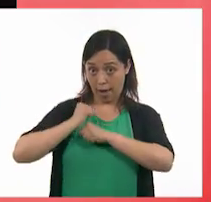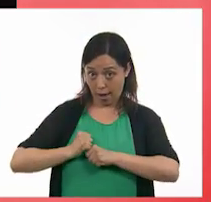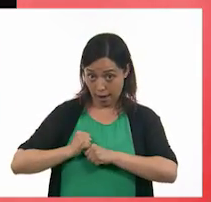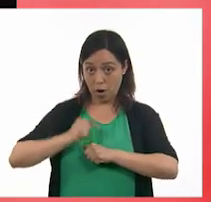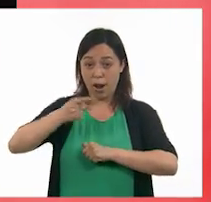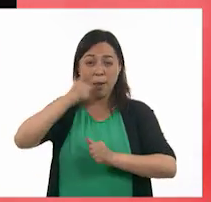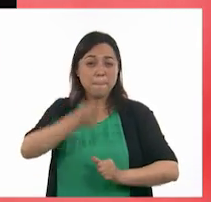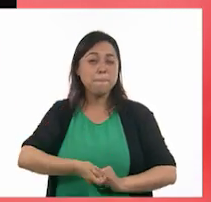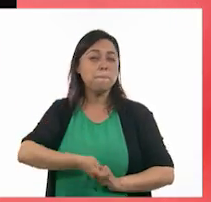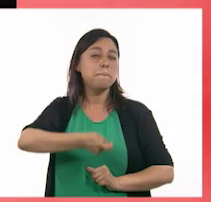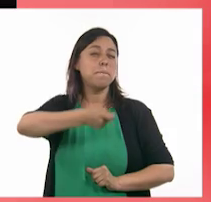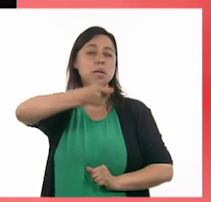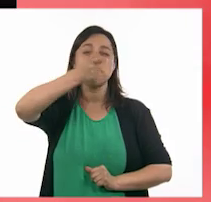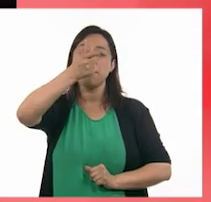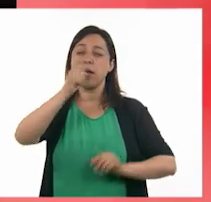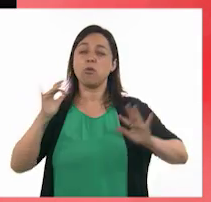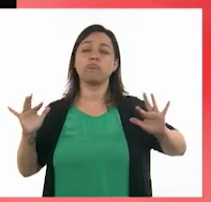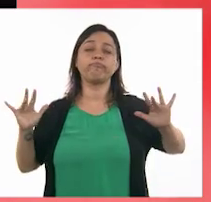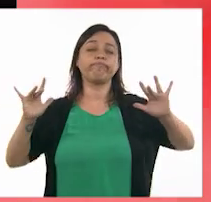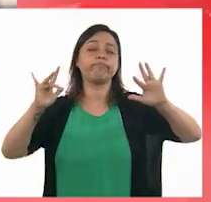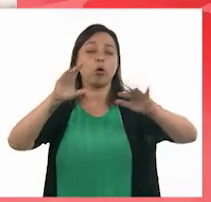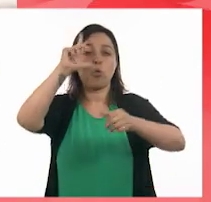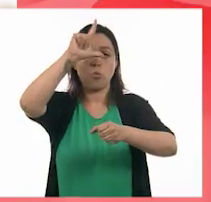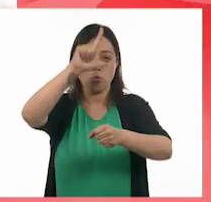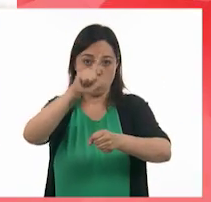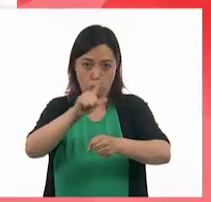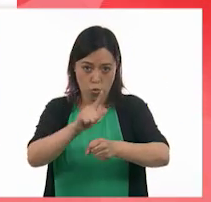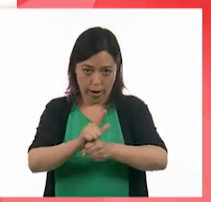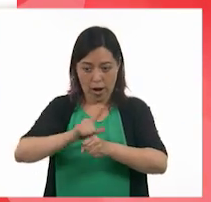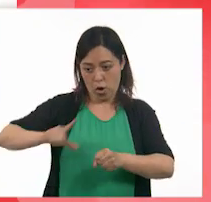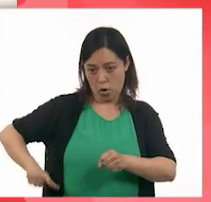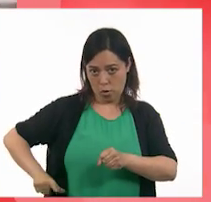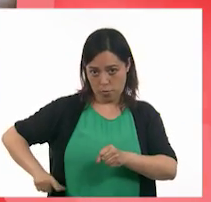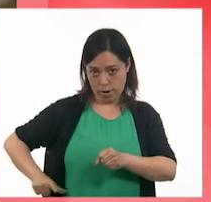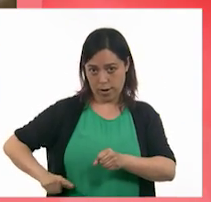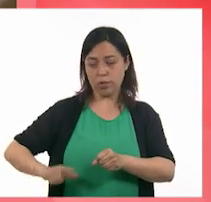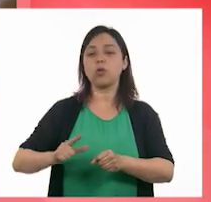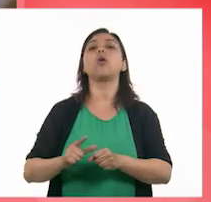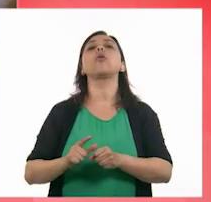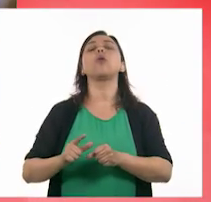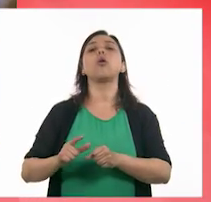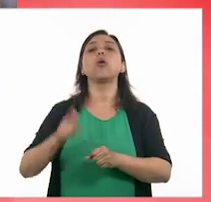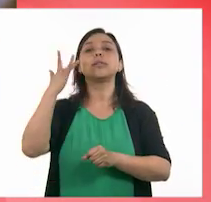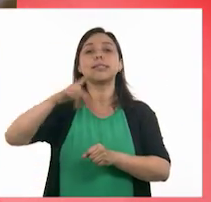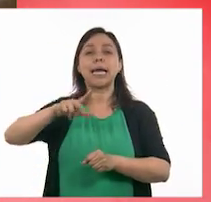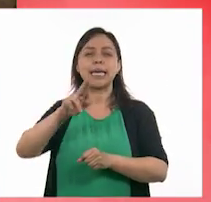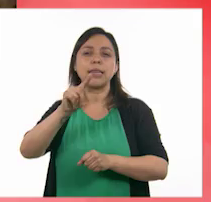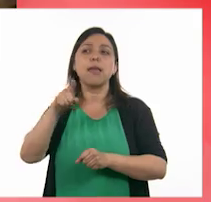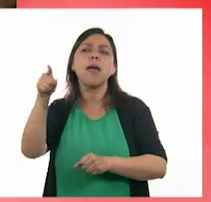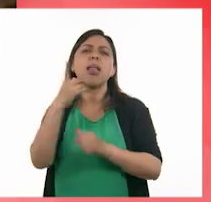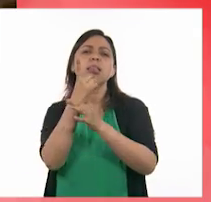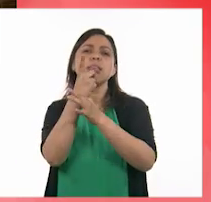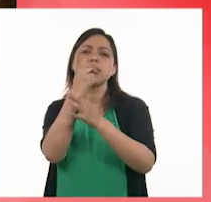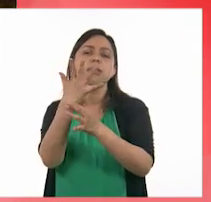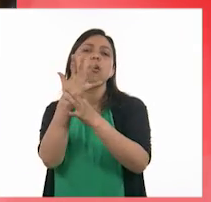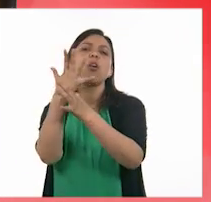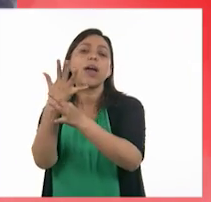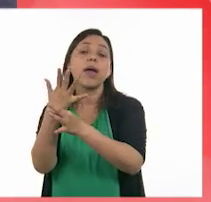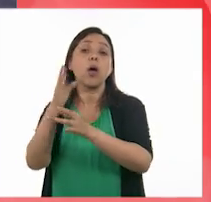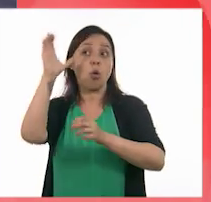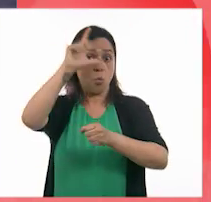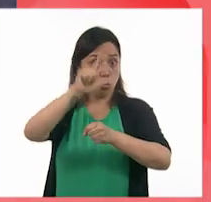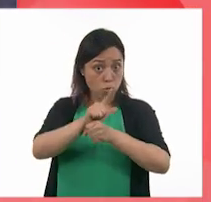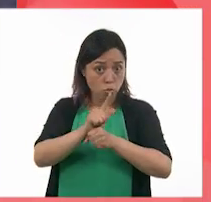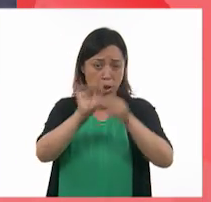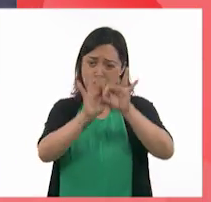el primer evento cultural que se hizo del gobernador en San Quintín, pues con un mensaje muy poderoso, ¿no? Decir que la cultura importa,